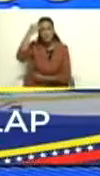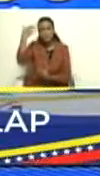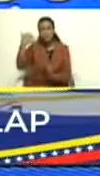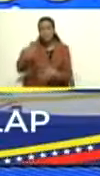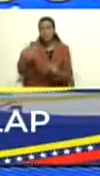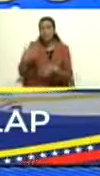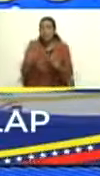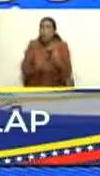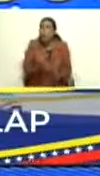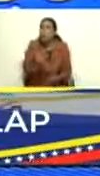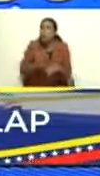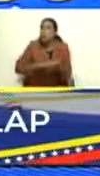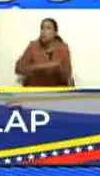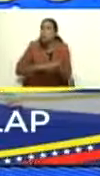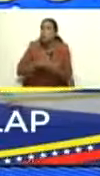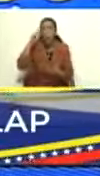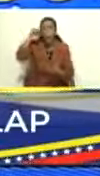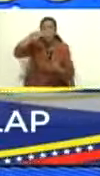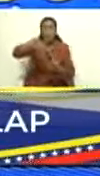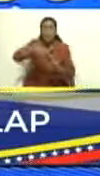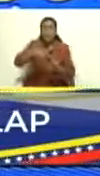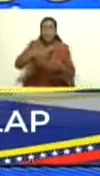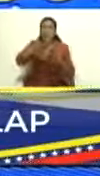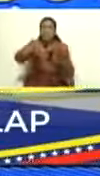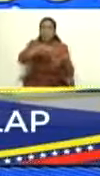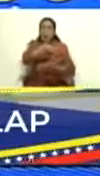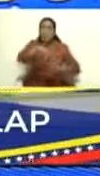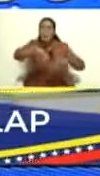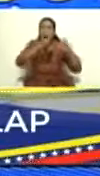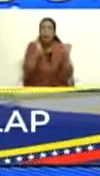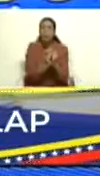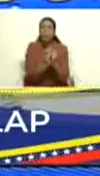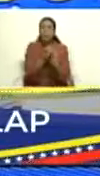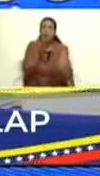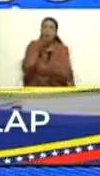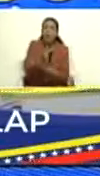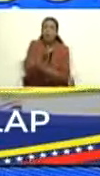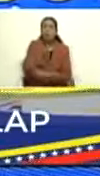¿qué hay que hacer para derrotar esta forma de guerra contra el pueblo?